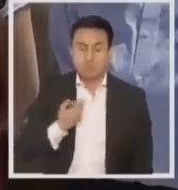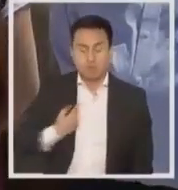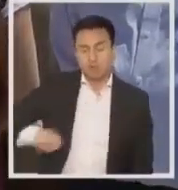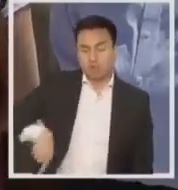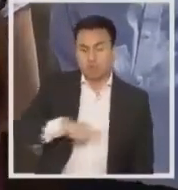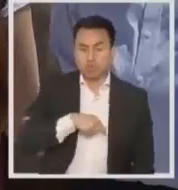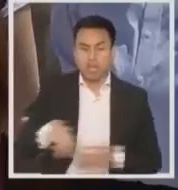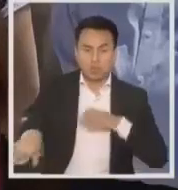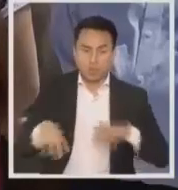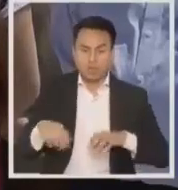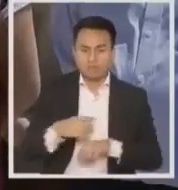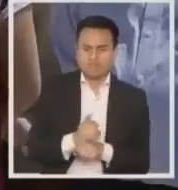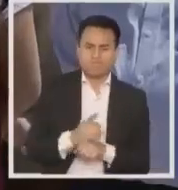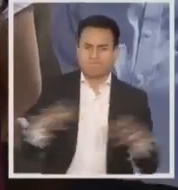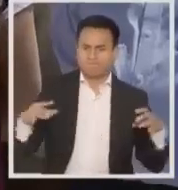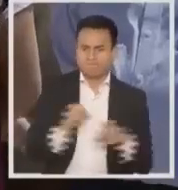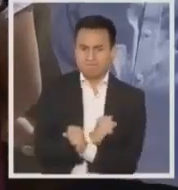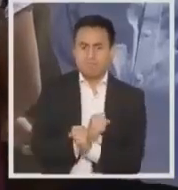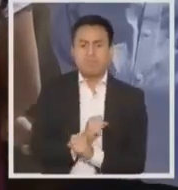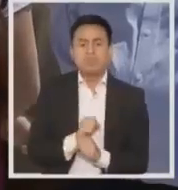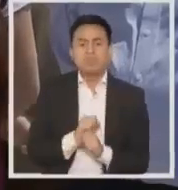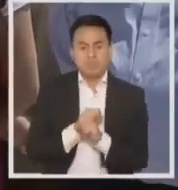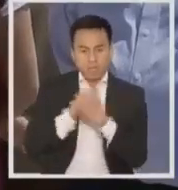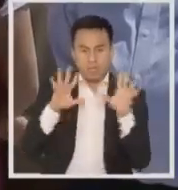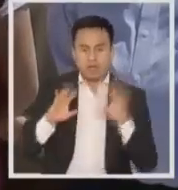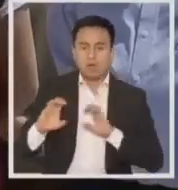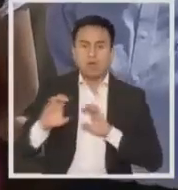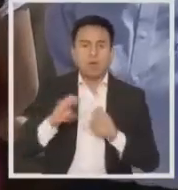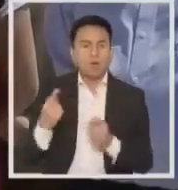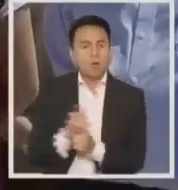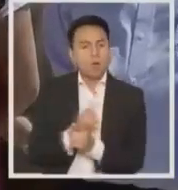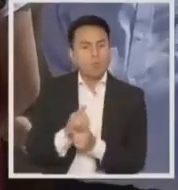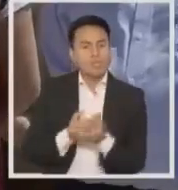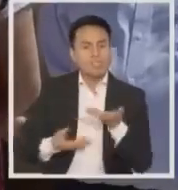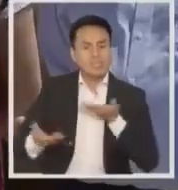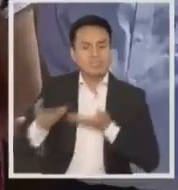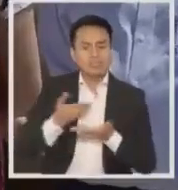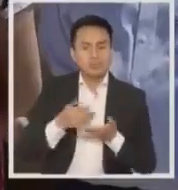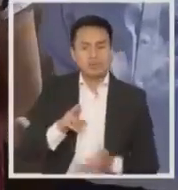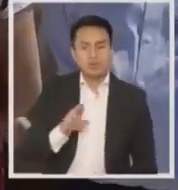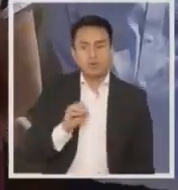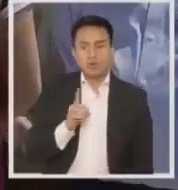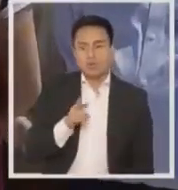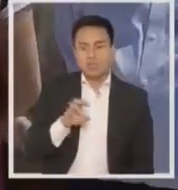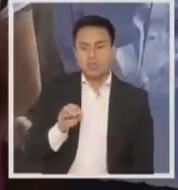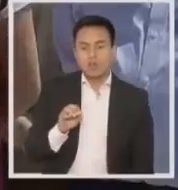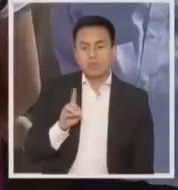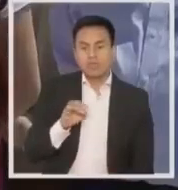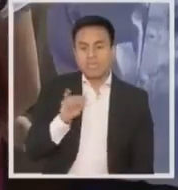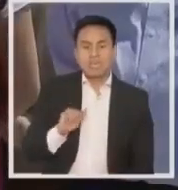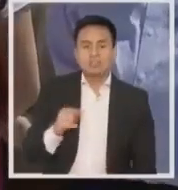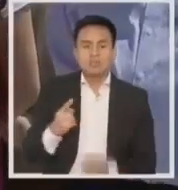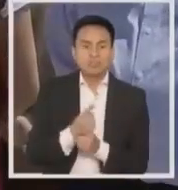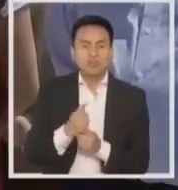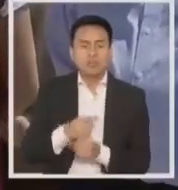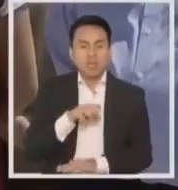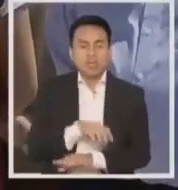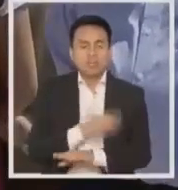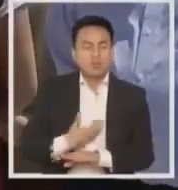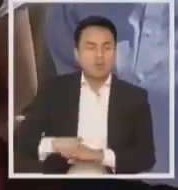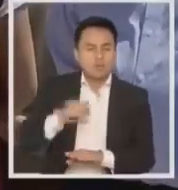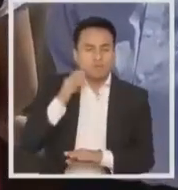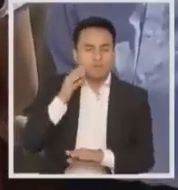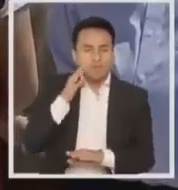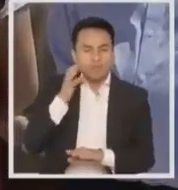tenemos que actuar con mayor velocidad. Me quedó claro en la conversación con Rodrigo Díaz, el gobernador de la región del Biobío, con